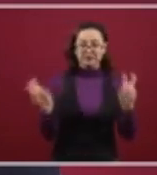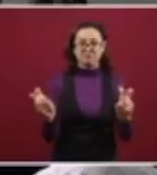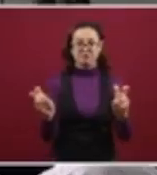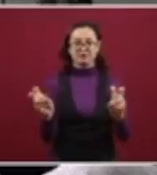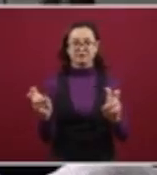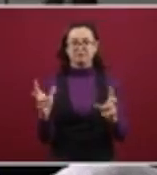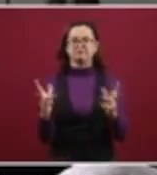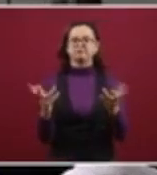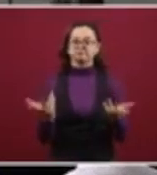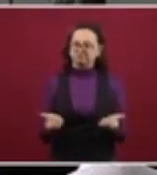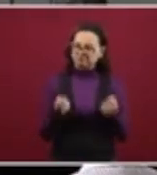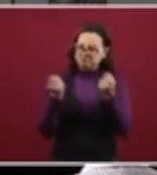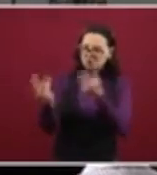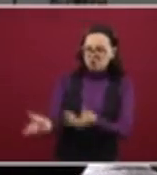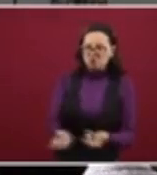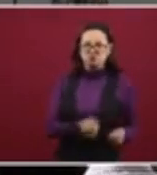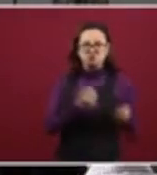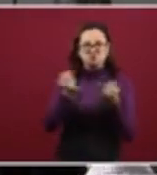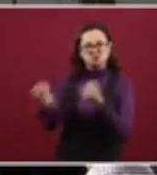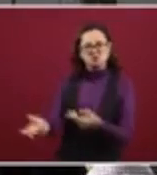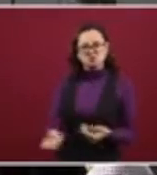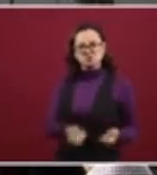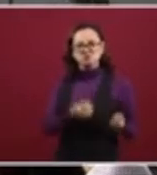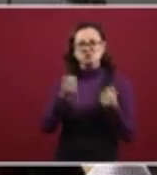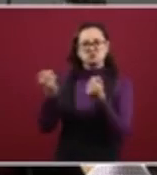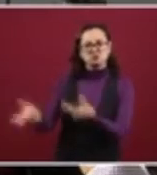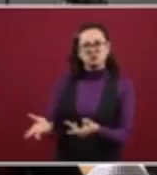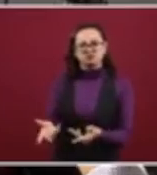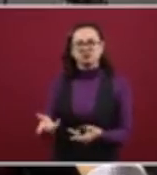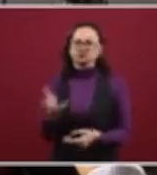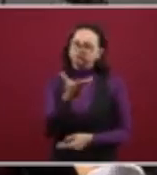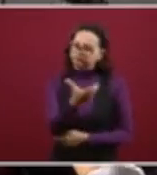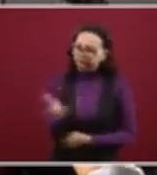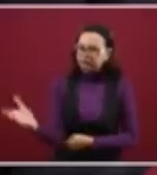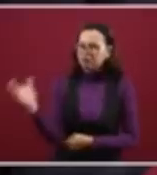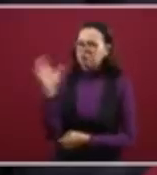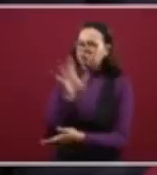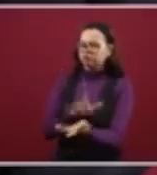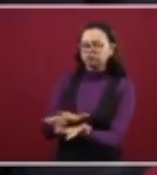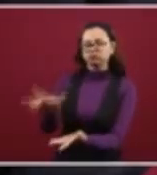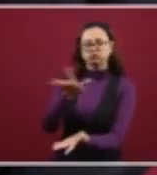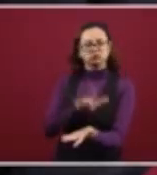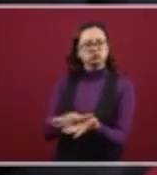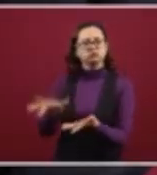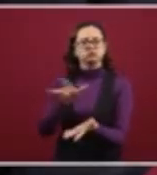se está entregando a los campesinos.